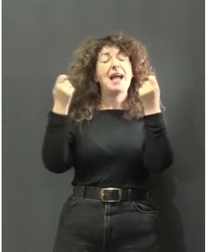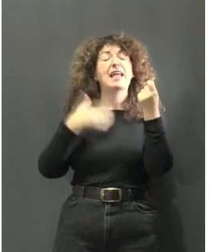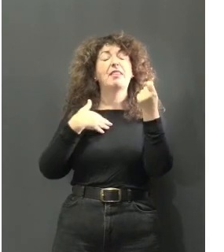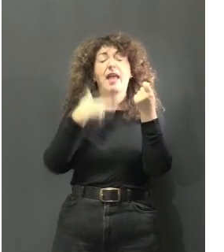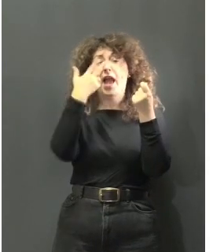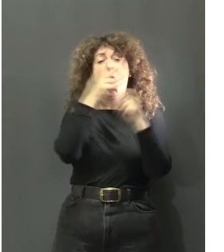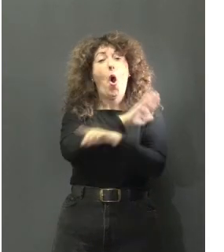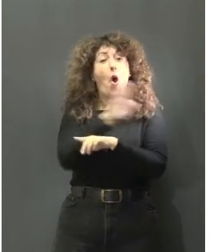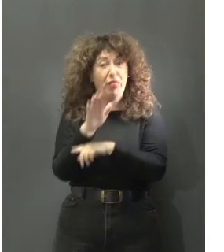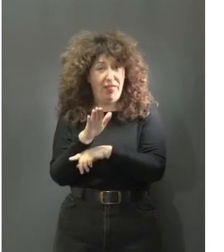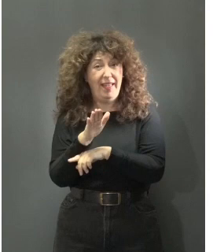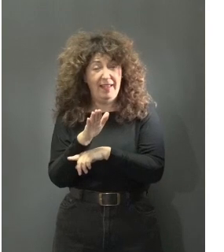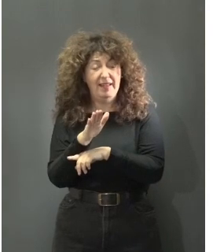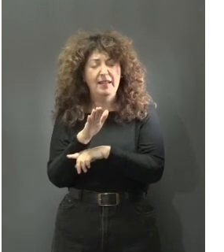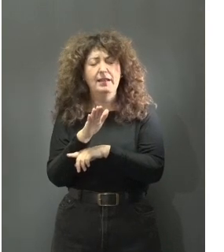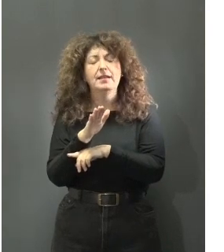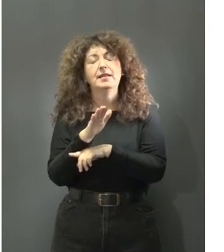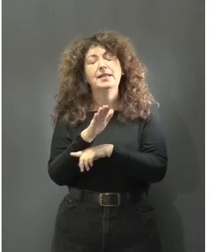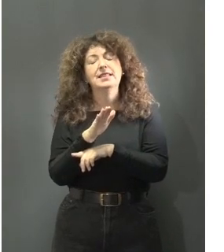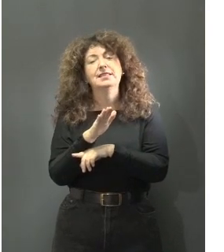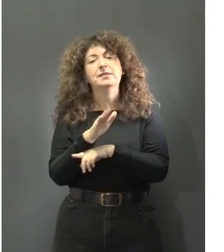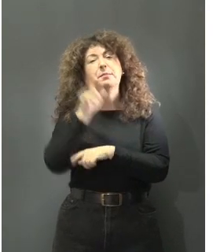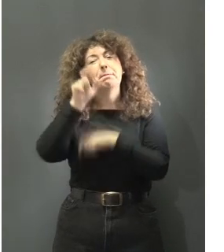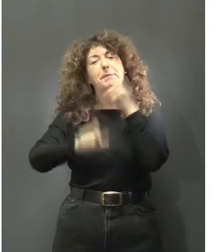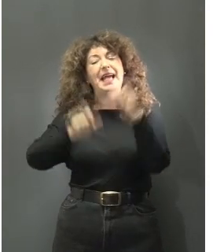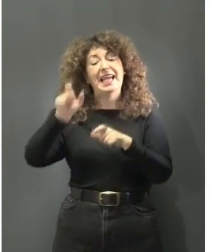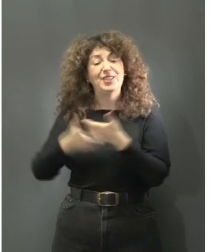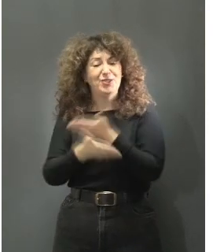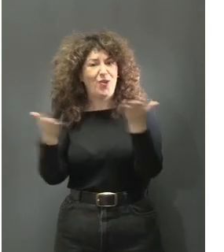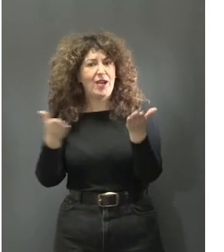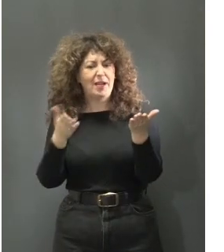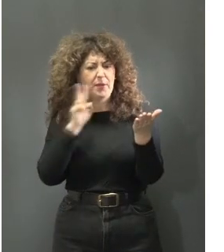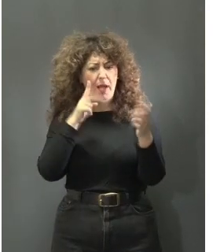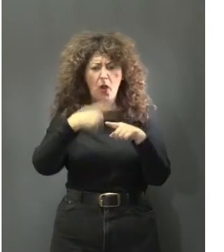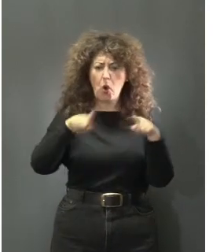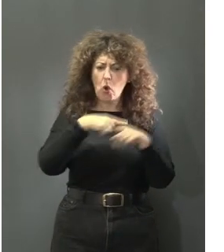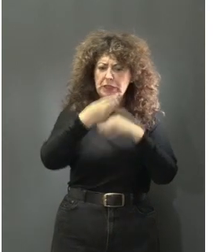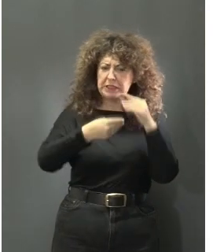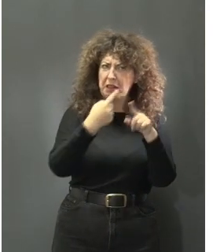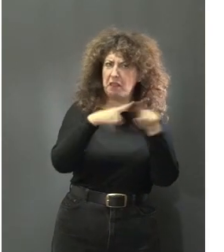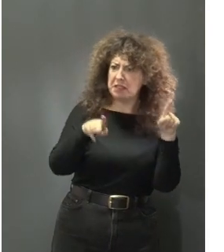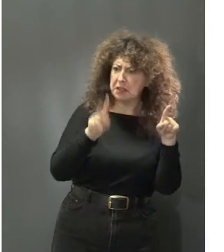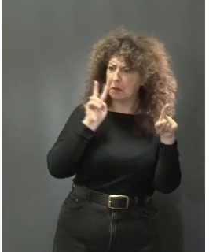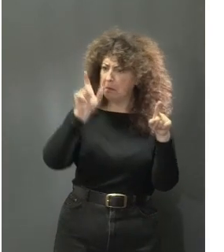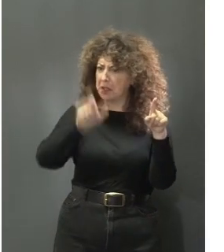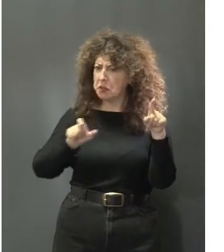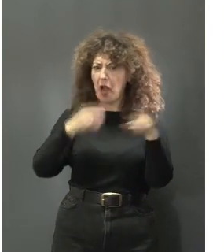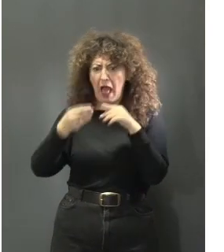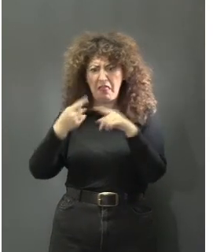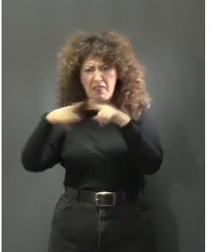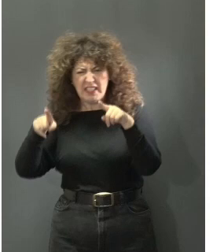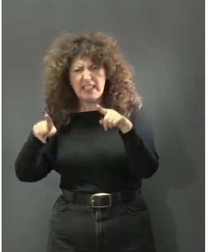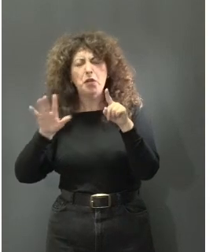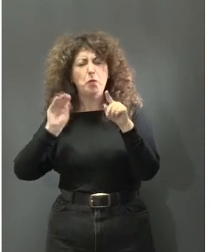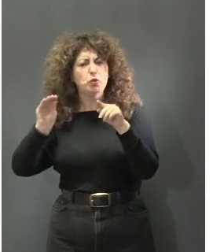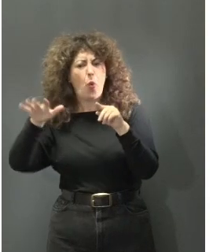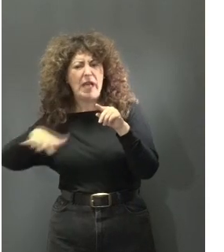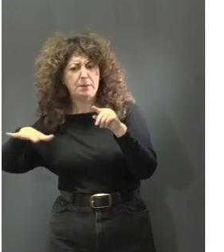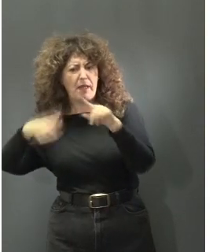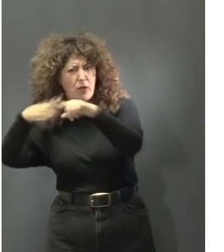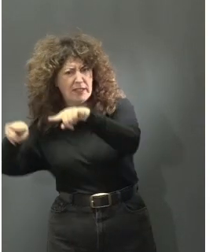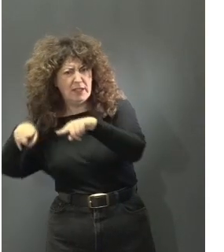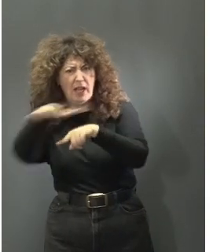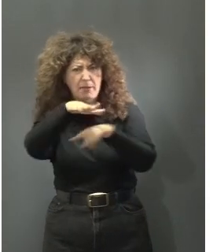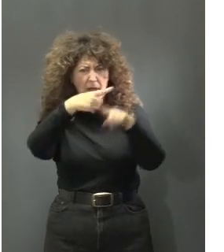ONCE con personas que hacían cosas distintas en espacios distintos y con unos